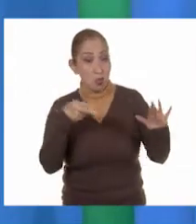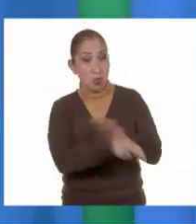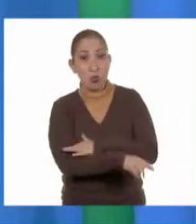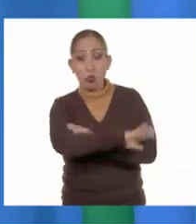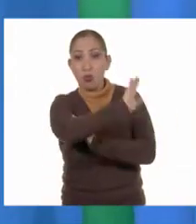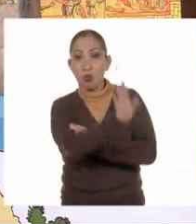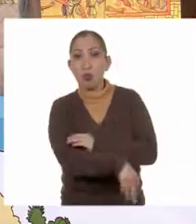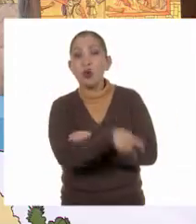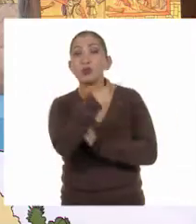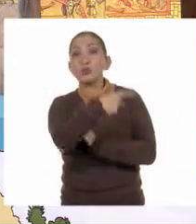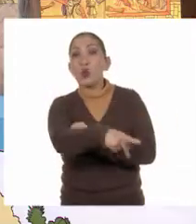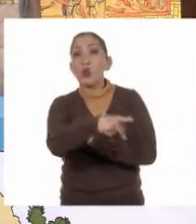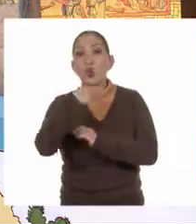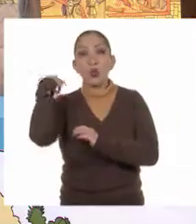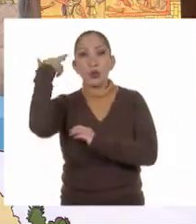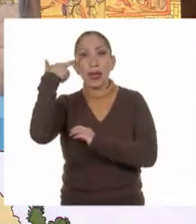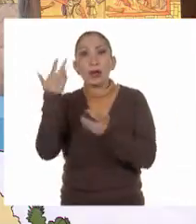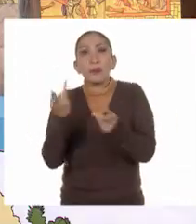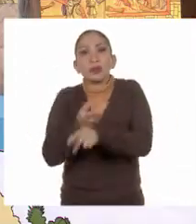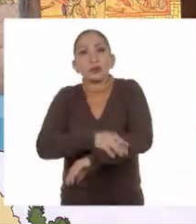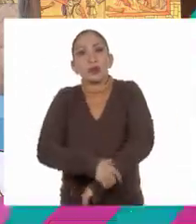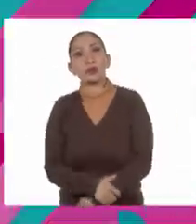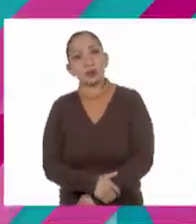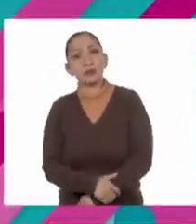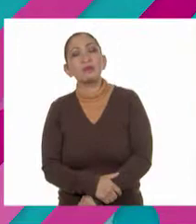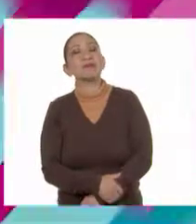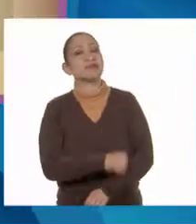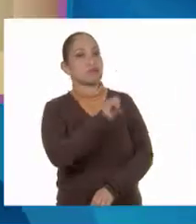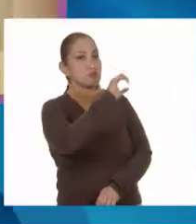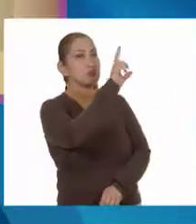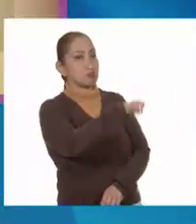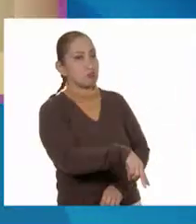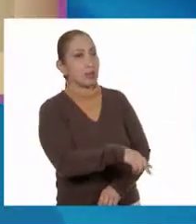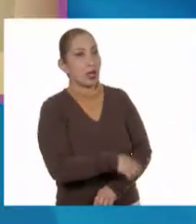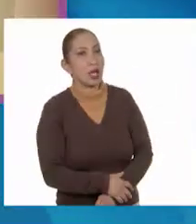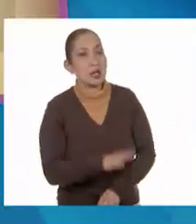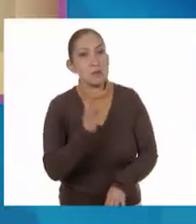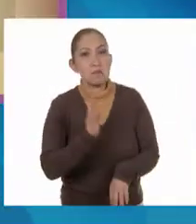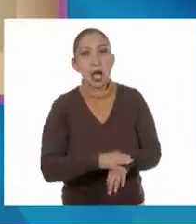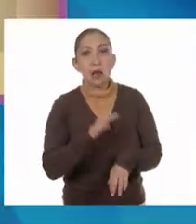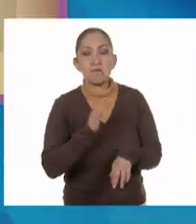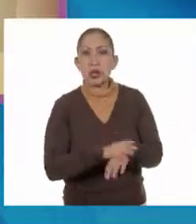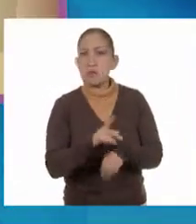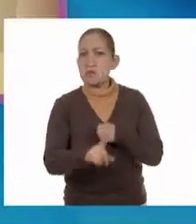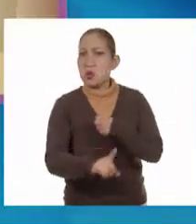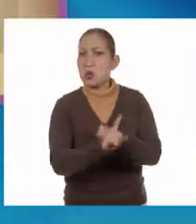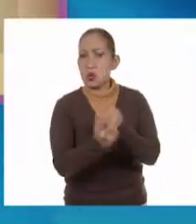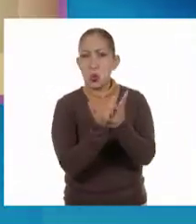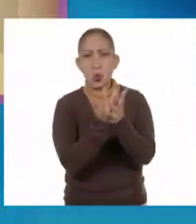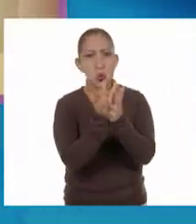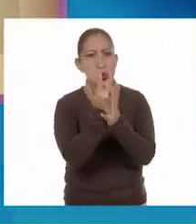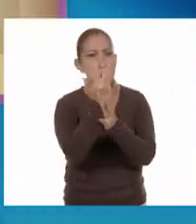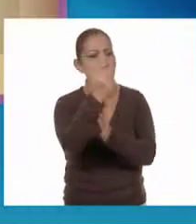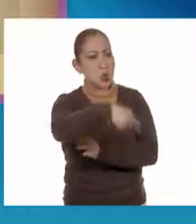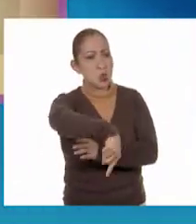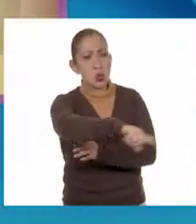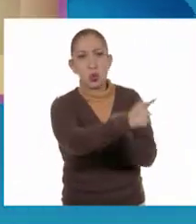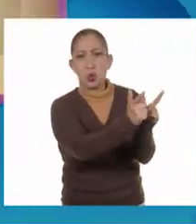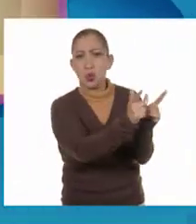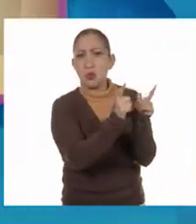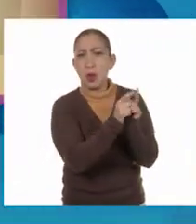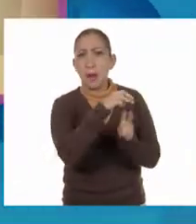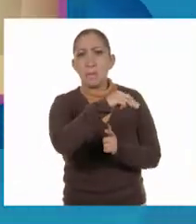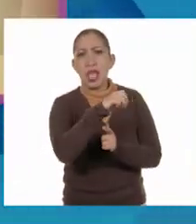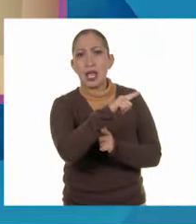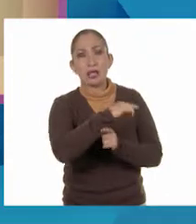gobernante. Así las cosas. Estaban cada vez más tensas. El asedio mexica no cesó con el paso